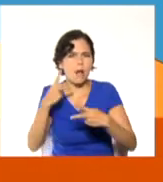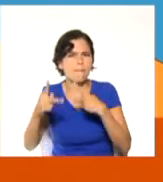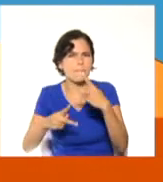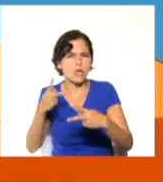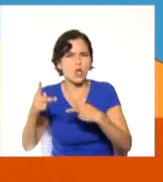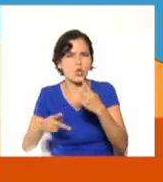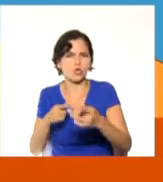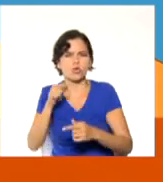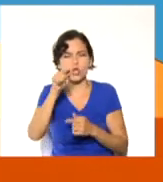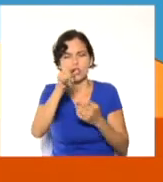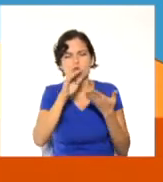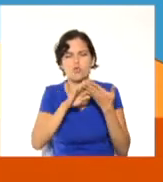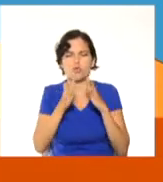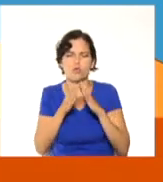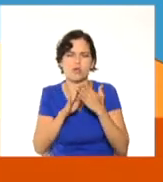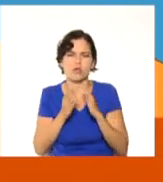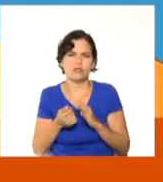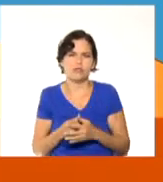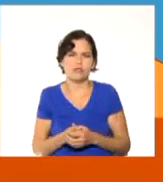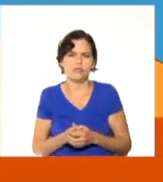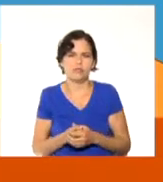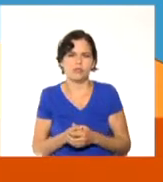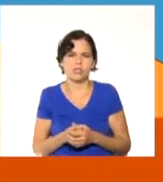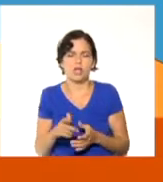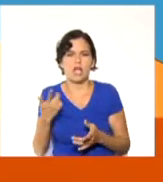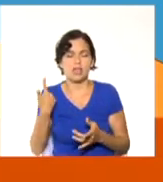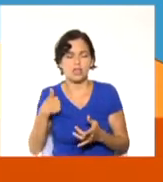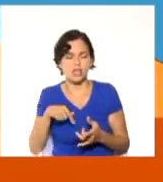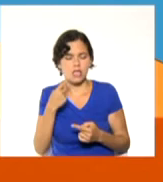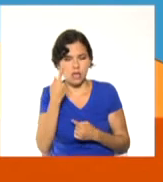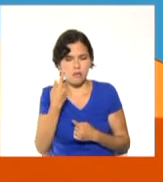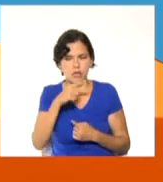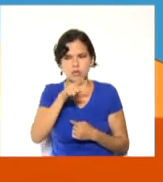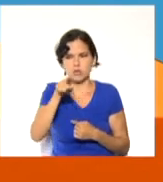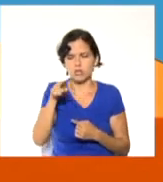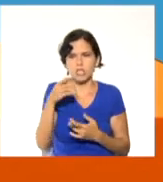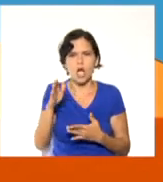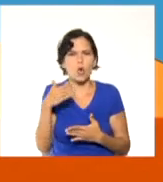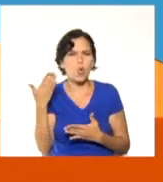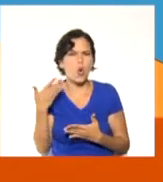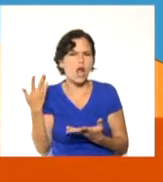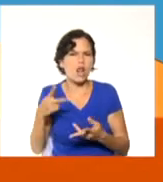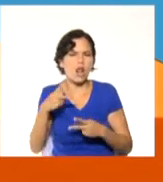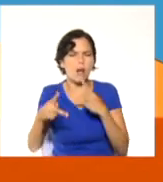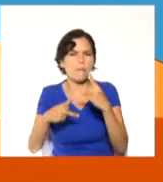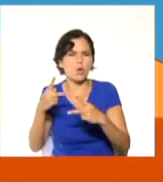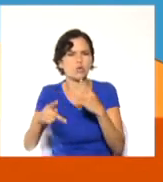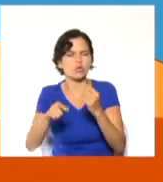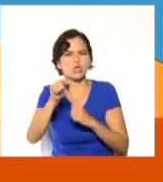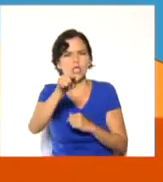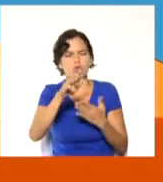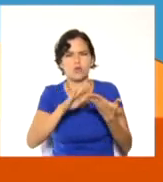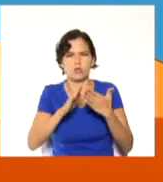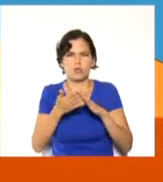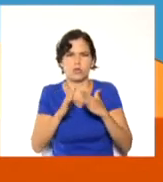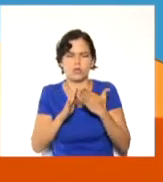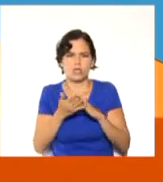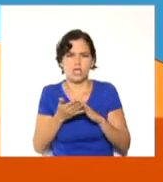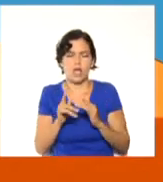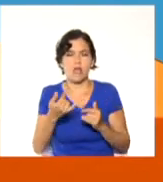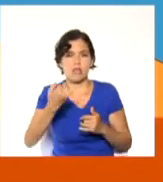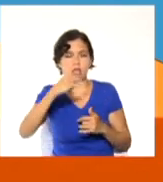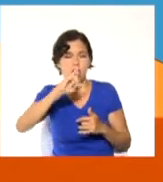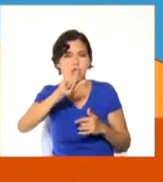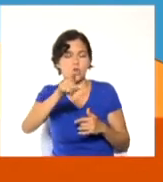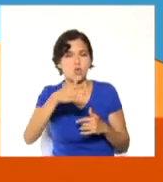producción de tu comunidad. Al tener visualizada cuál es la producción de tu comunidad, de ahí